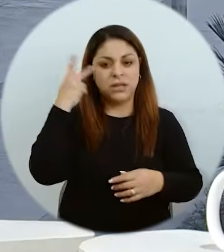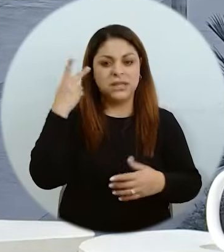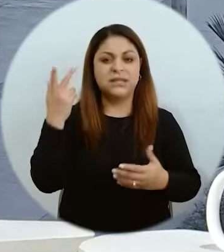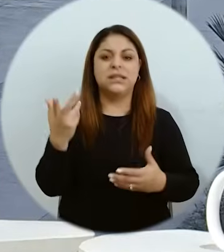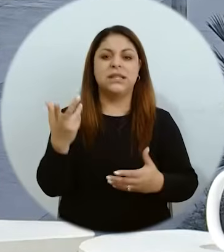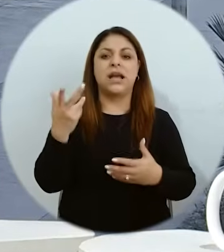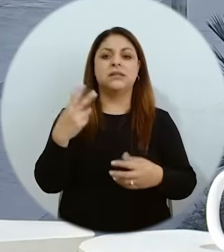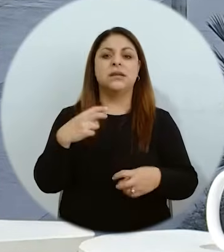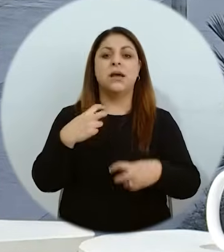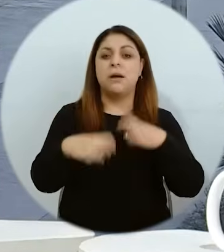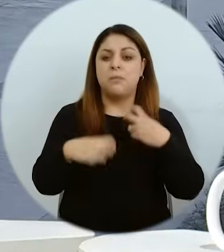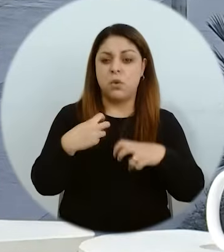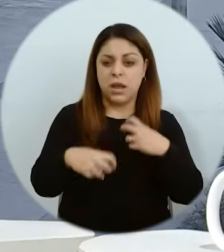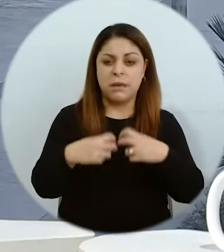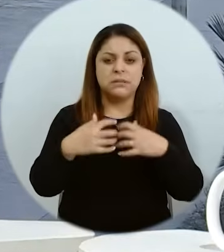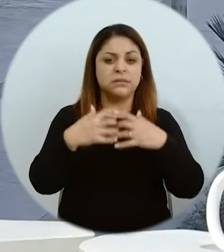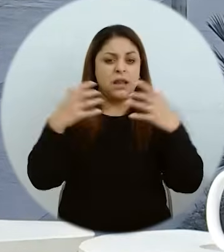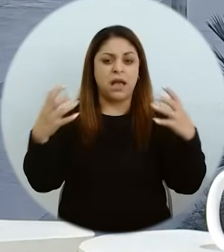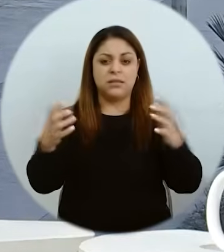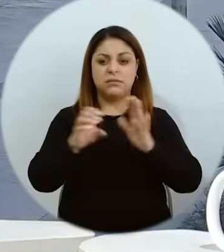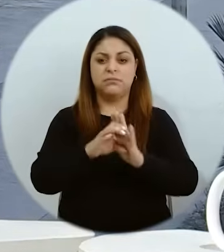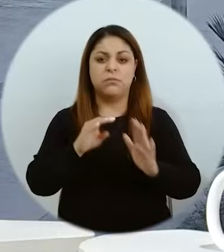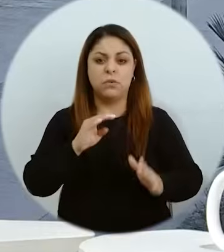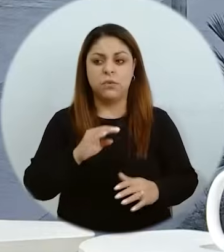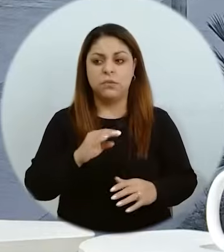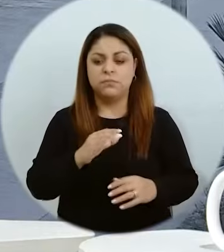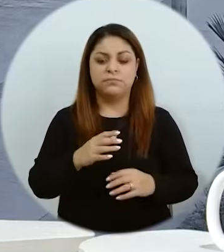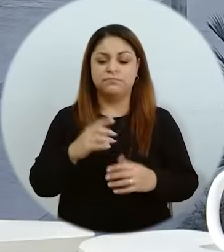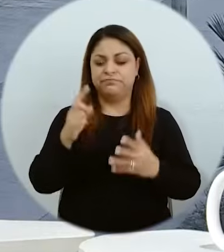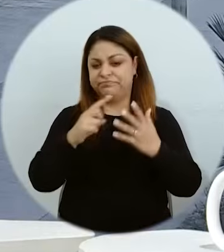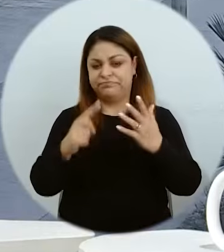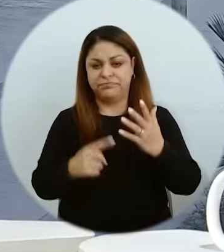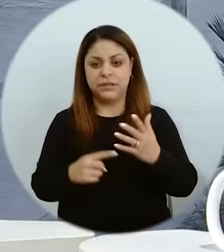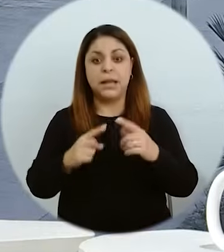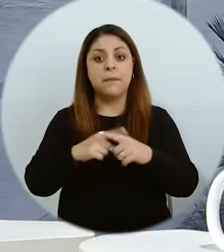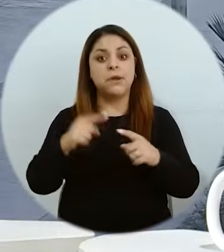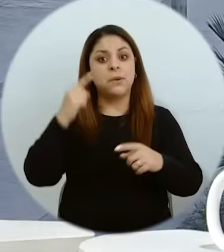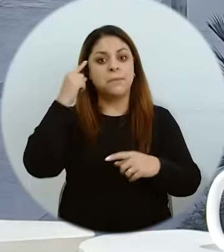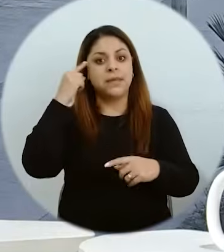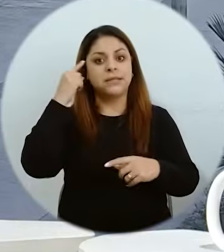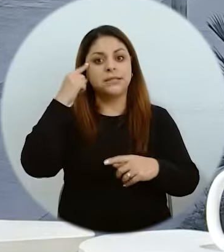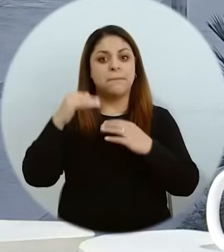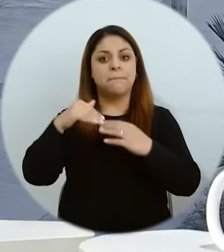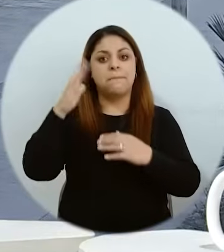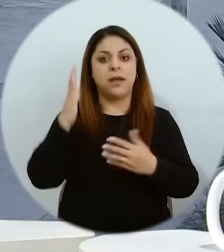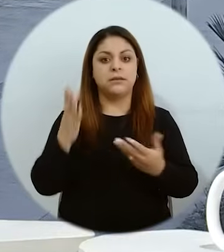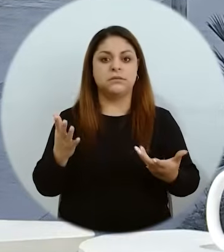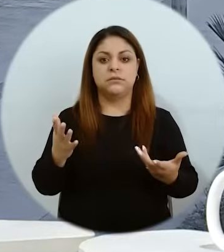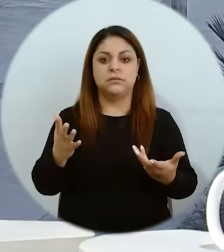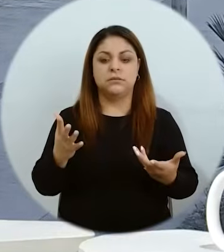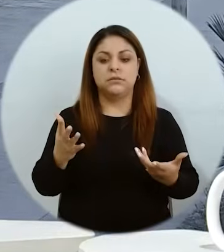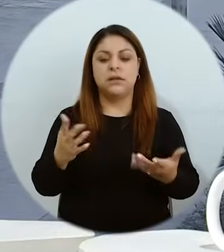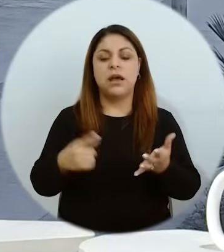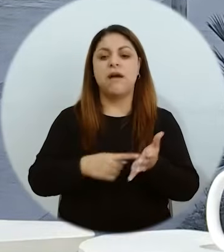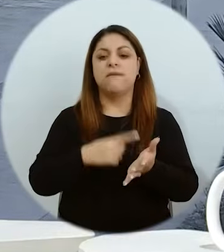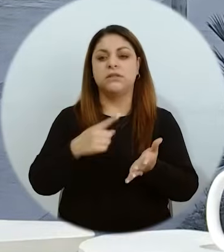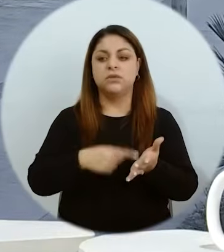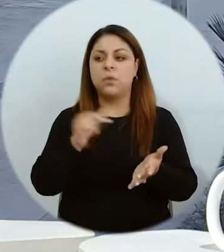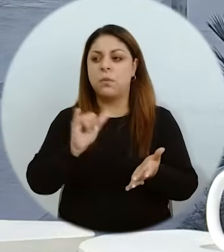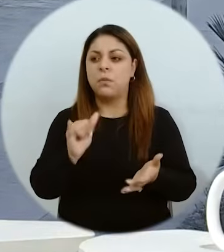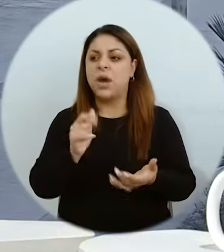las políticas, en los grandes problemas, por ejemplo, de la mora, de la desjudicialización, pero está pensando